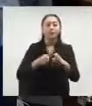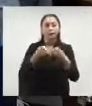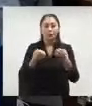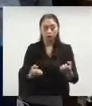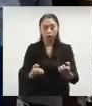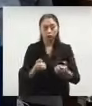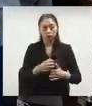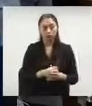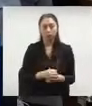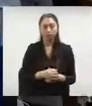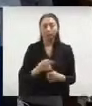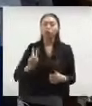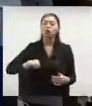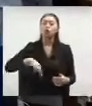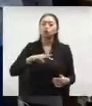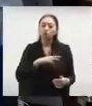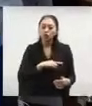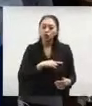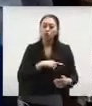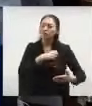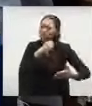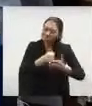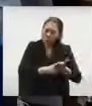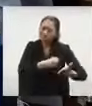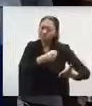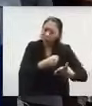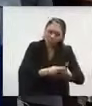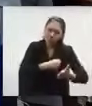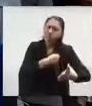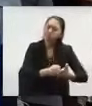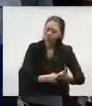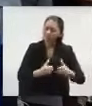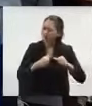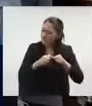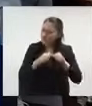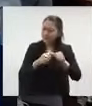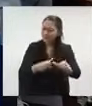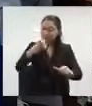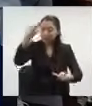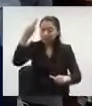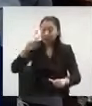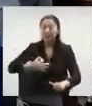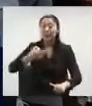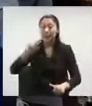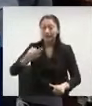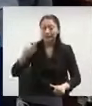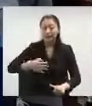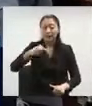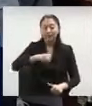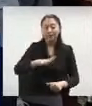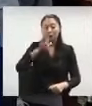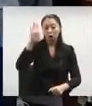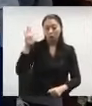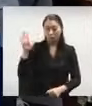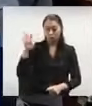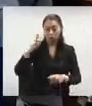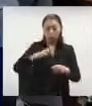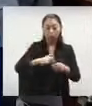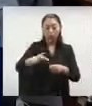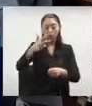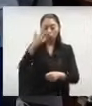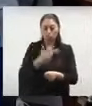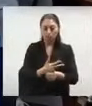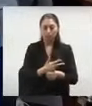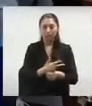¿verdad?, vamos a hacer todos los esfuerzos, los estamos haciendo, para garantizar este compromiso con el pueblo de